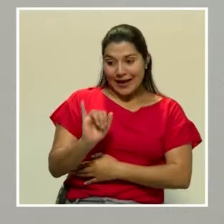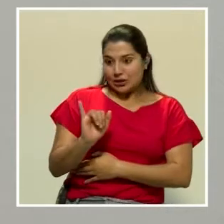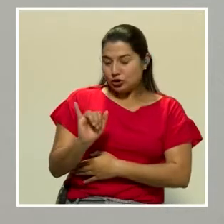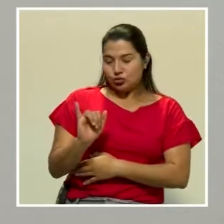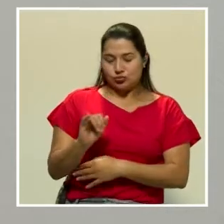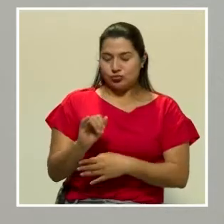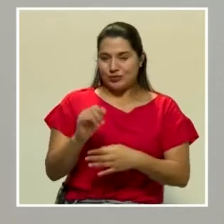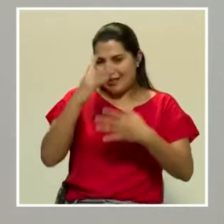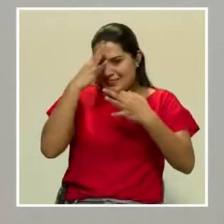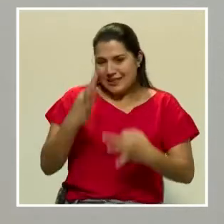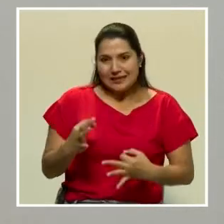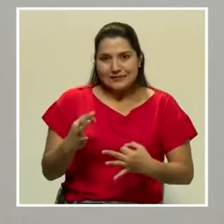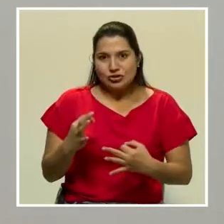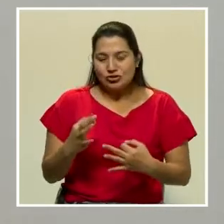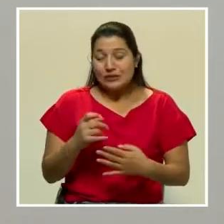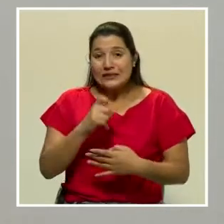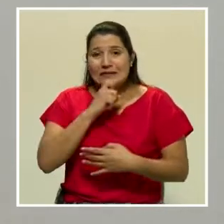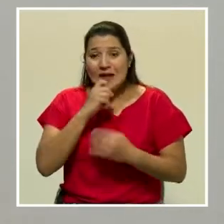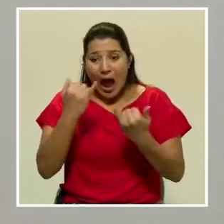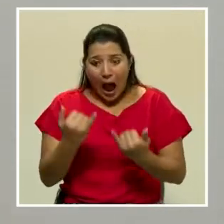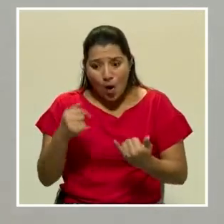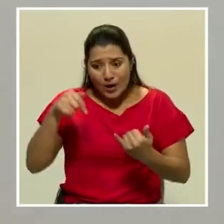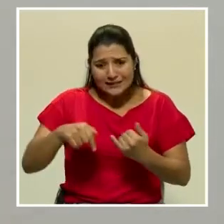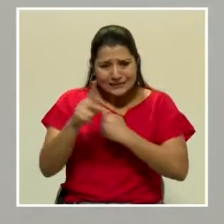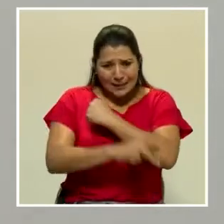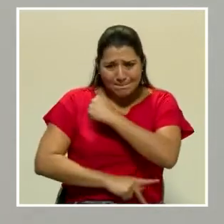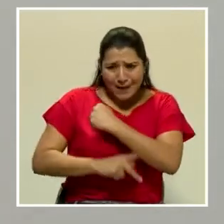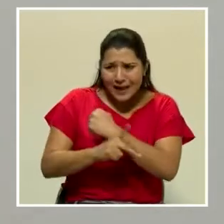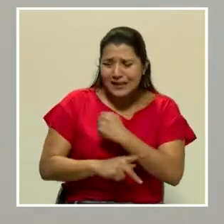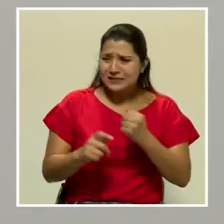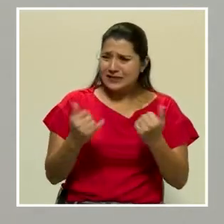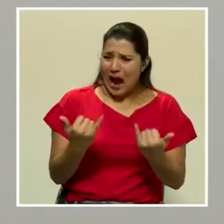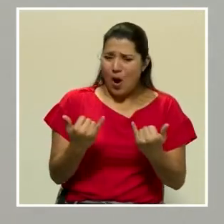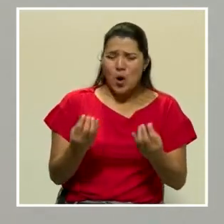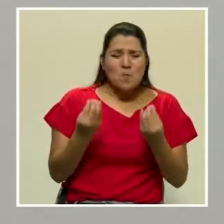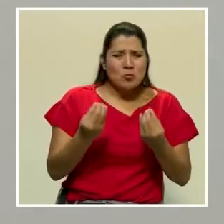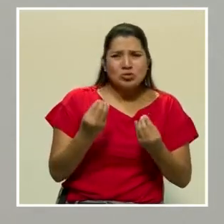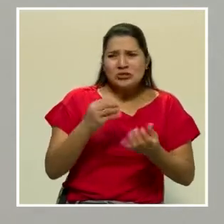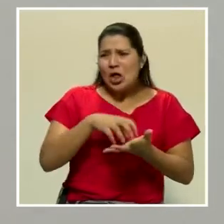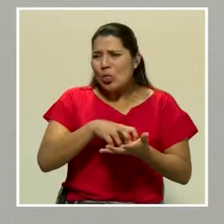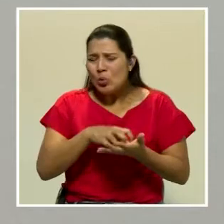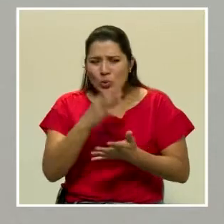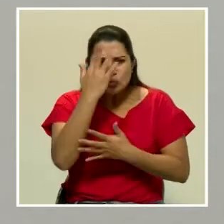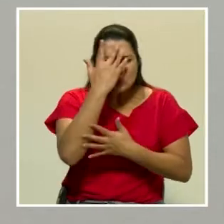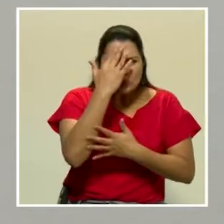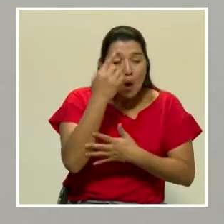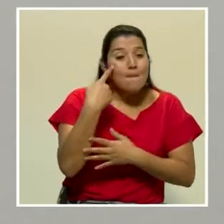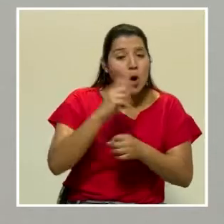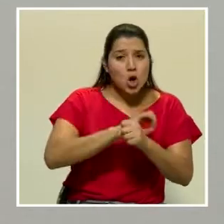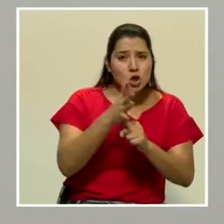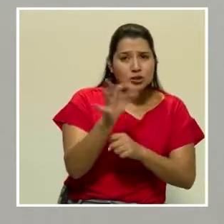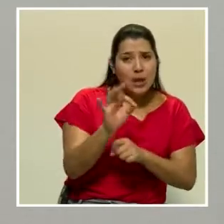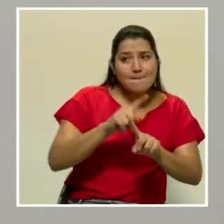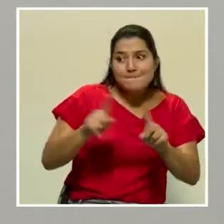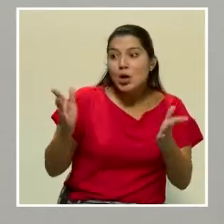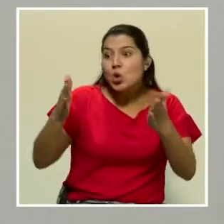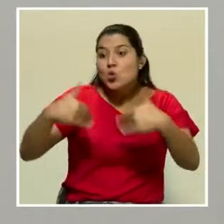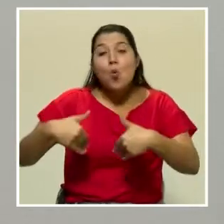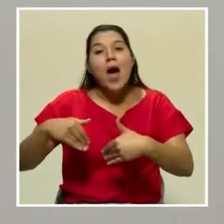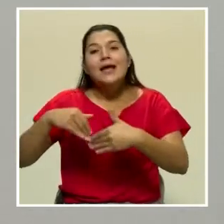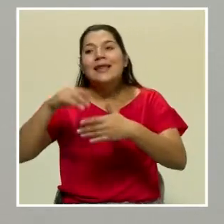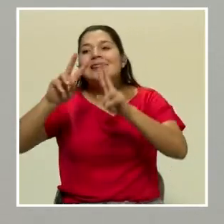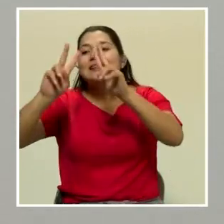ya de por sí estaba lleno de incertidumbres y de preocupaciones, no solamente por el coronavirus, sino por la falta de una agenda clara de